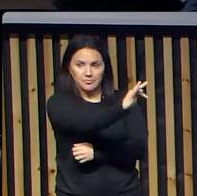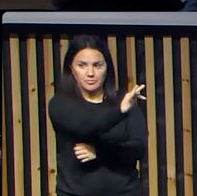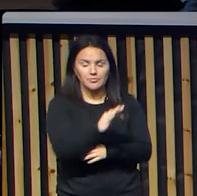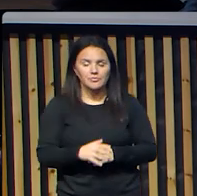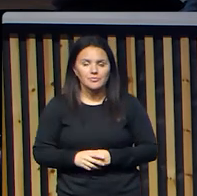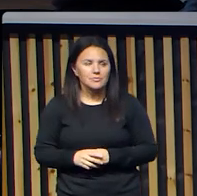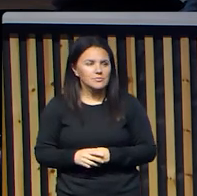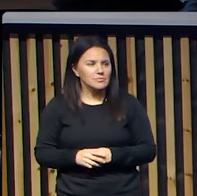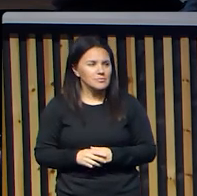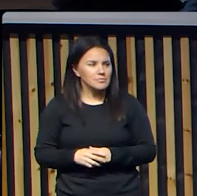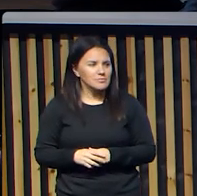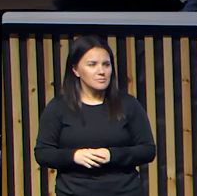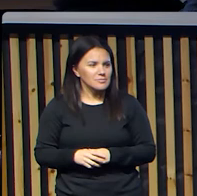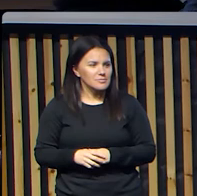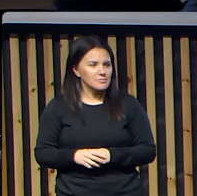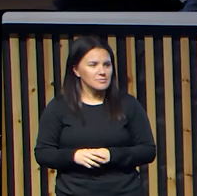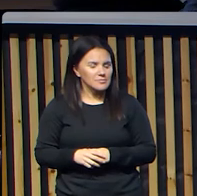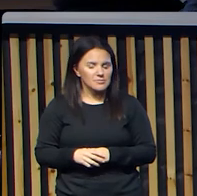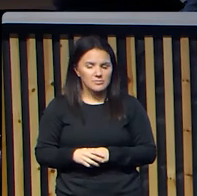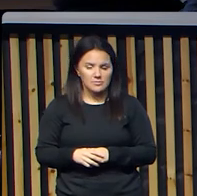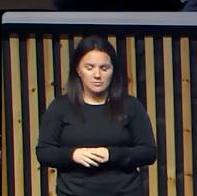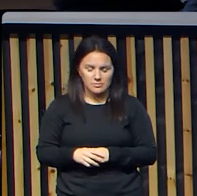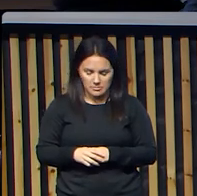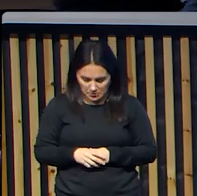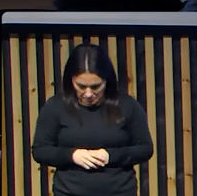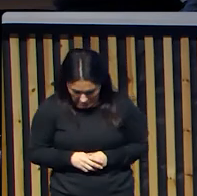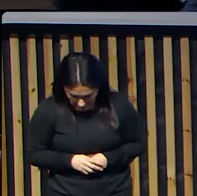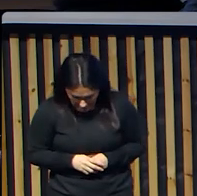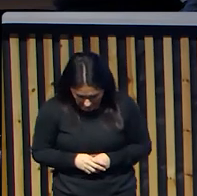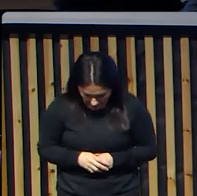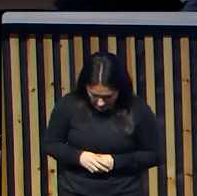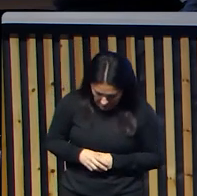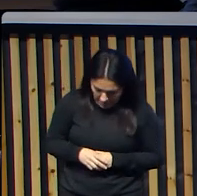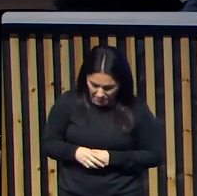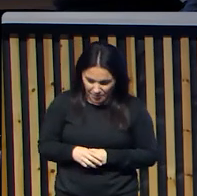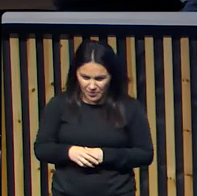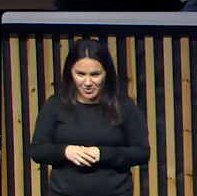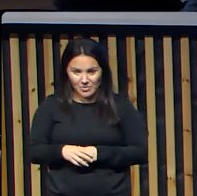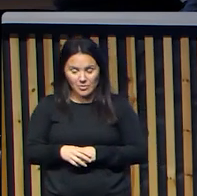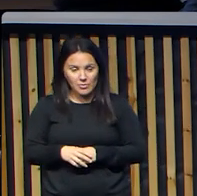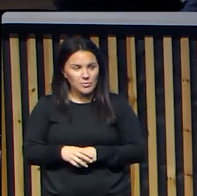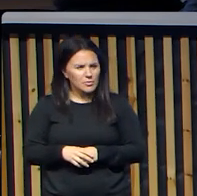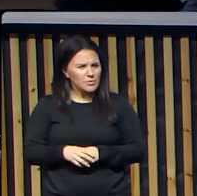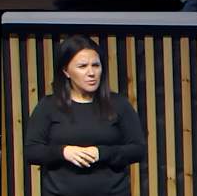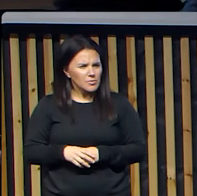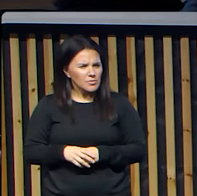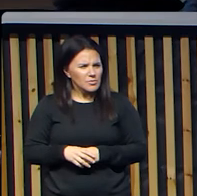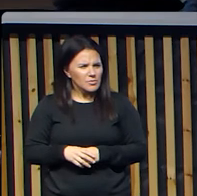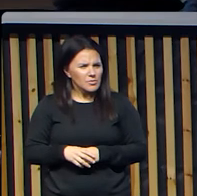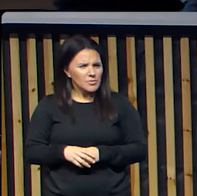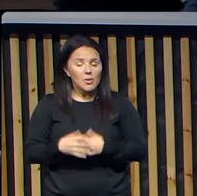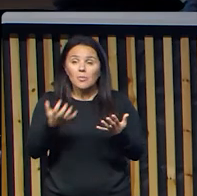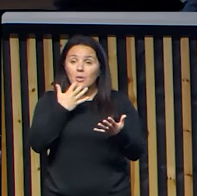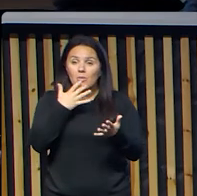con las respuestas que se dan a las demandas que se le hacen